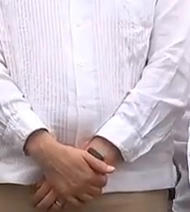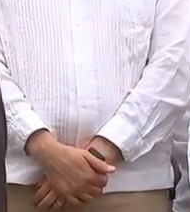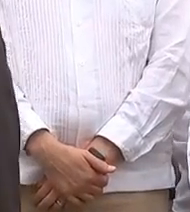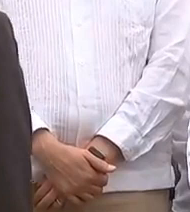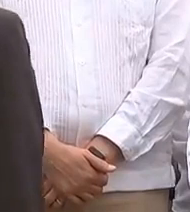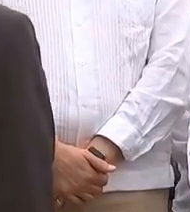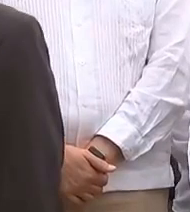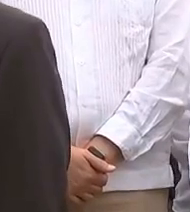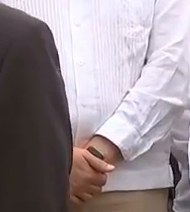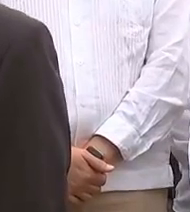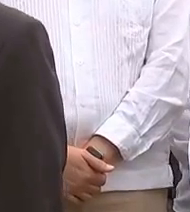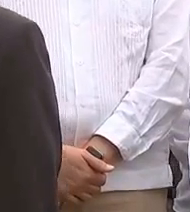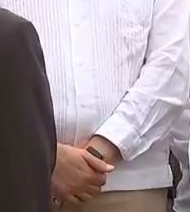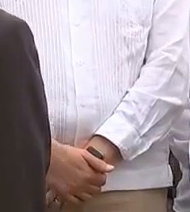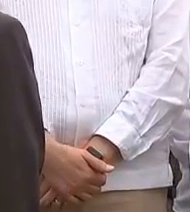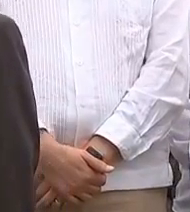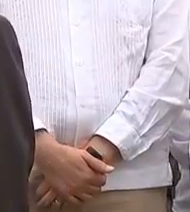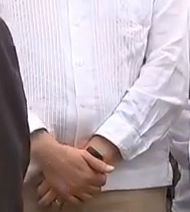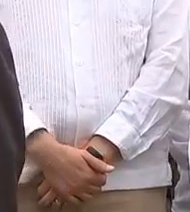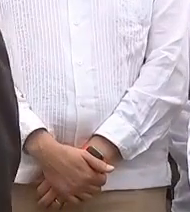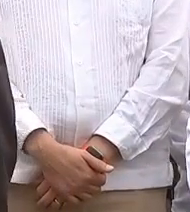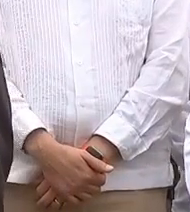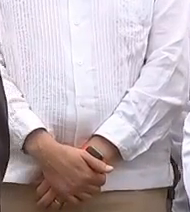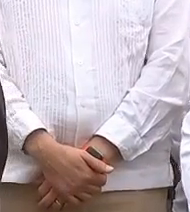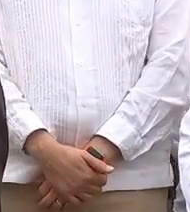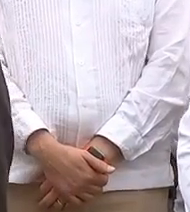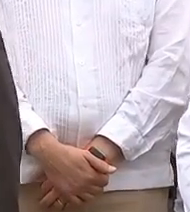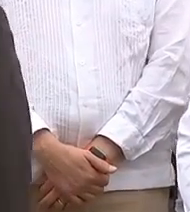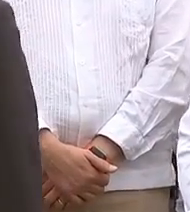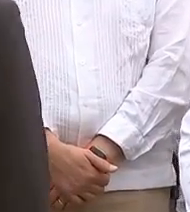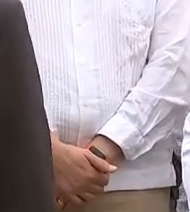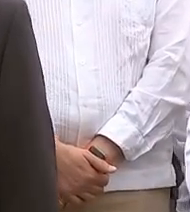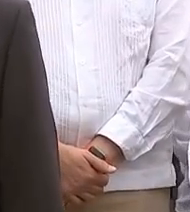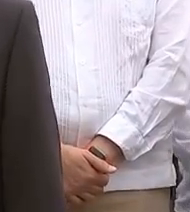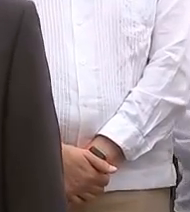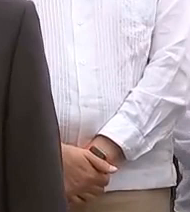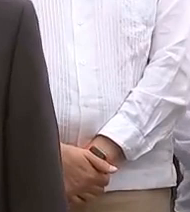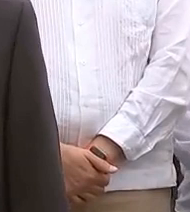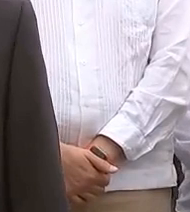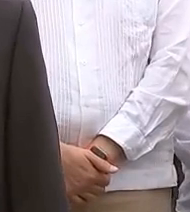Los tecnócratas corruptos que malgobernaban el país